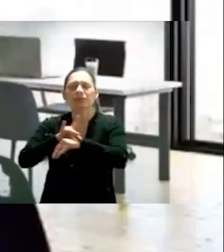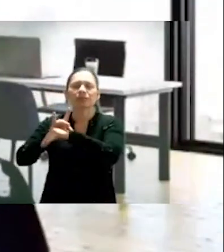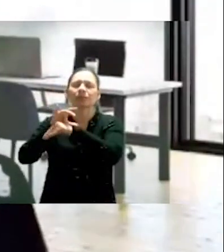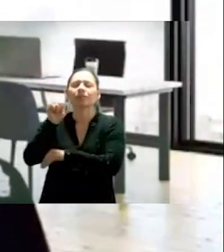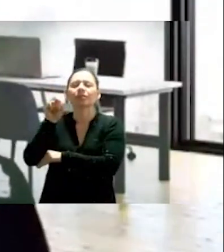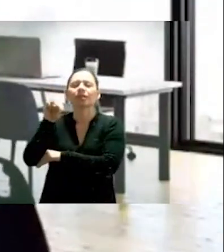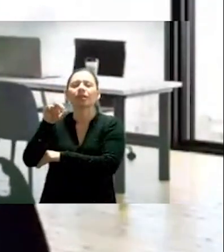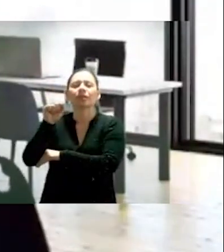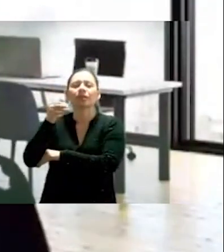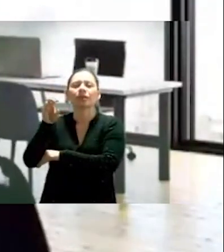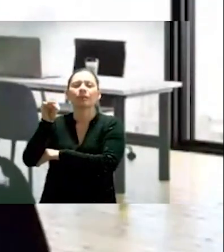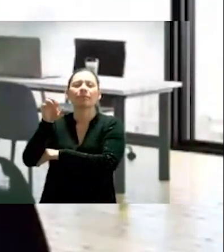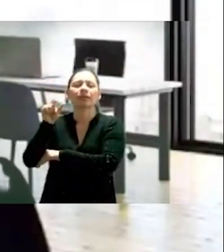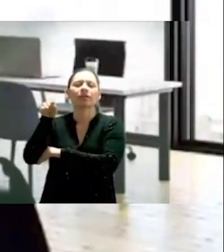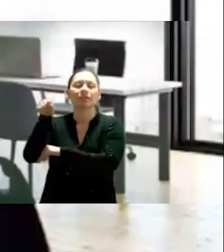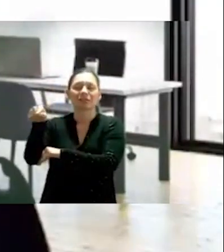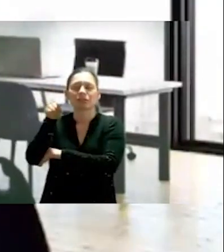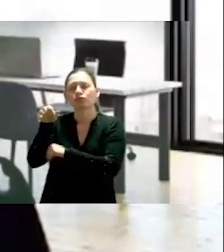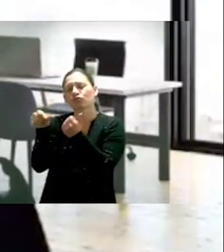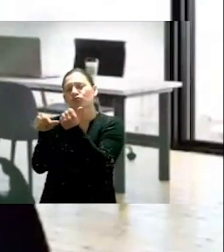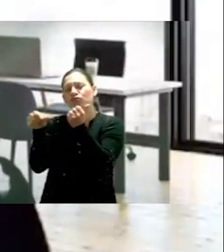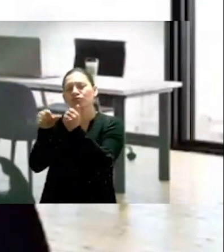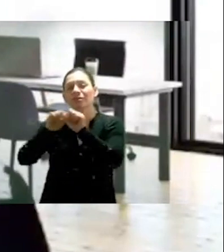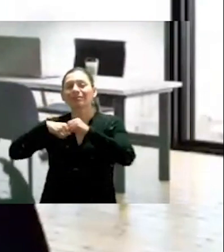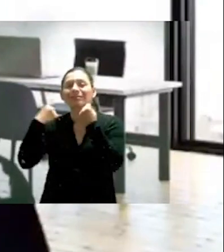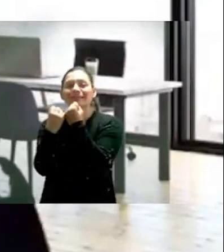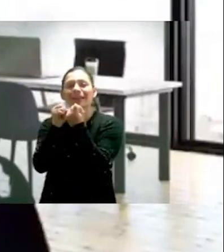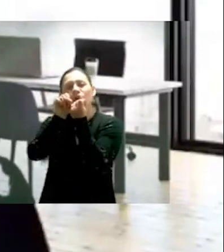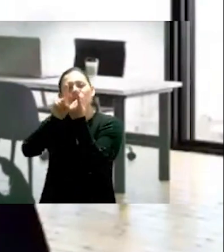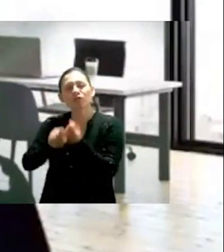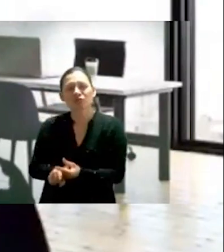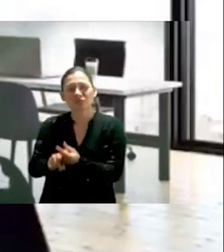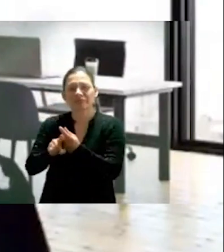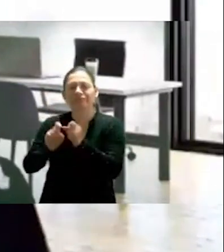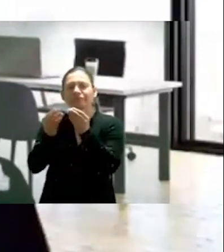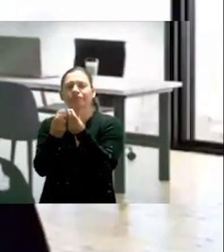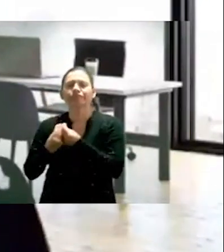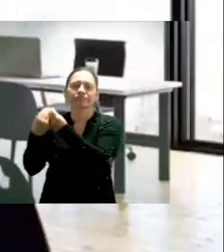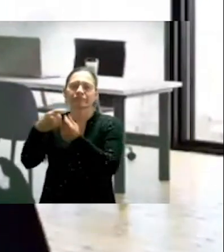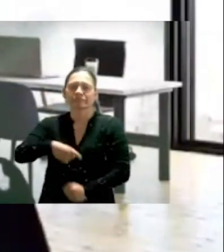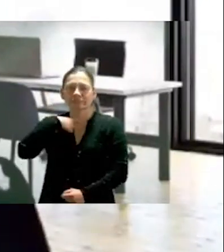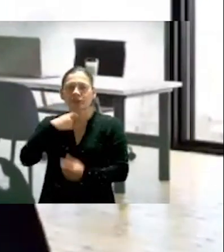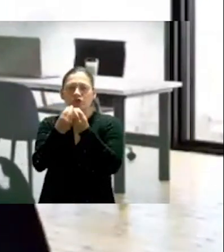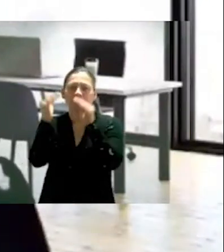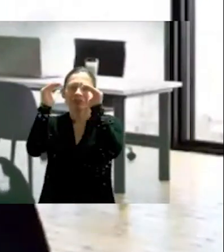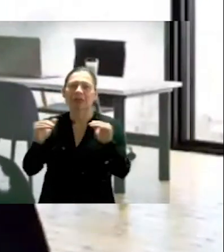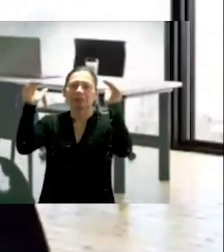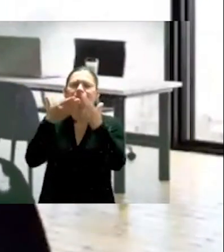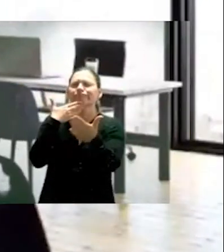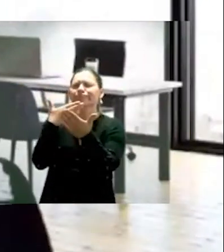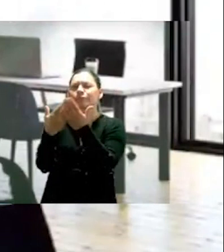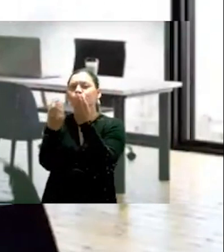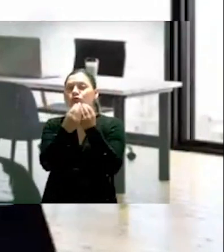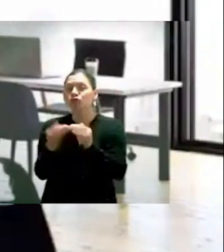de la Sala de Consulta y Servicio Civil del Consejo de Estado. Agradecemos también al Consejo Superior de la Judicatura y en